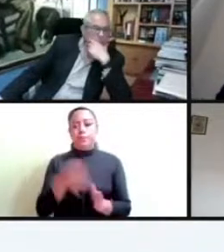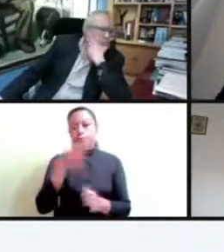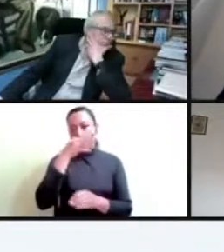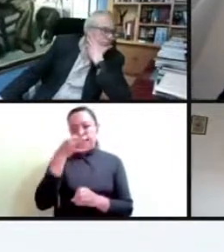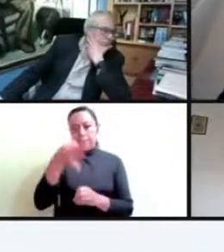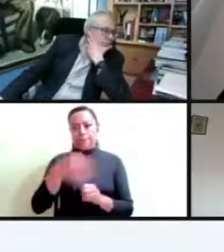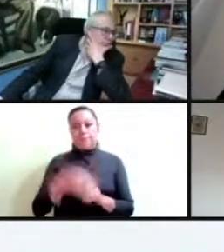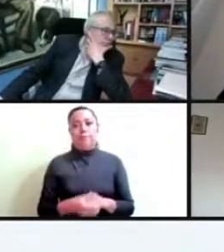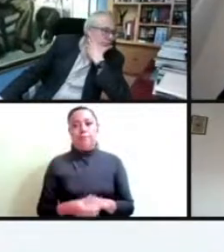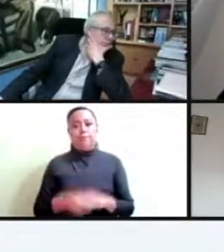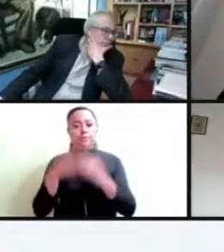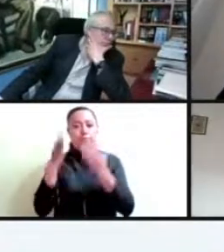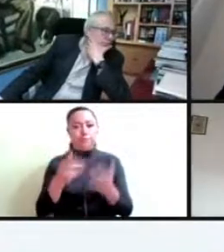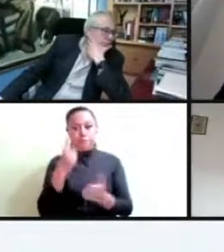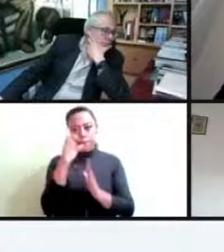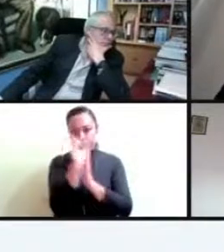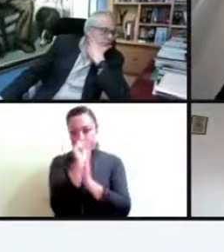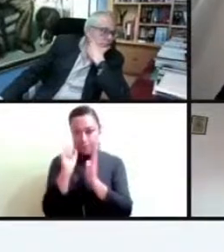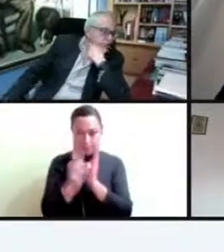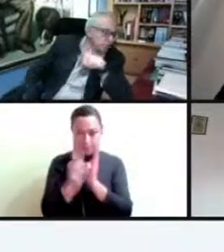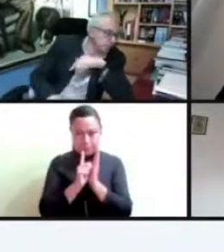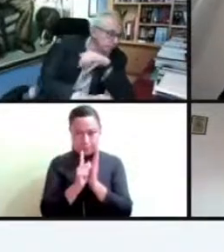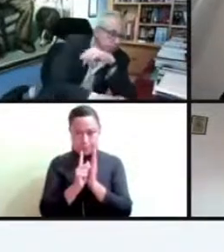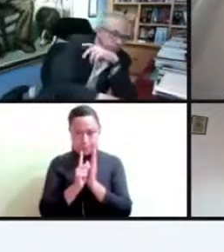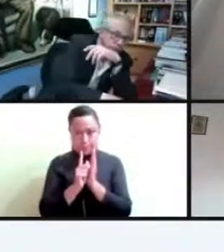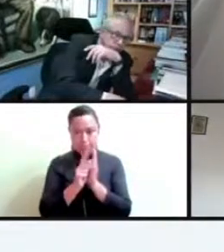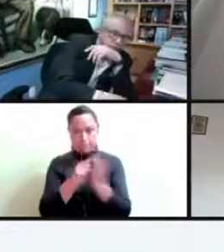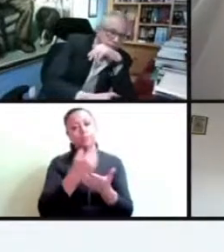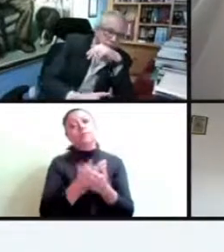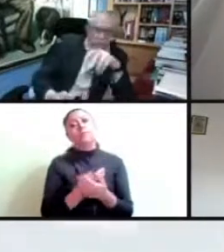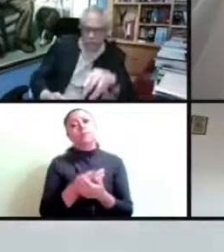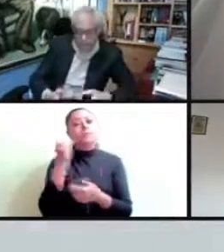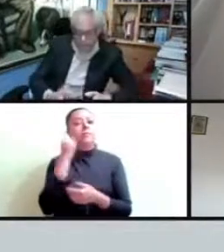una solicitud para de parte de la diputada Lilia Sarmiento.